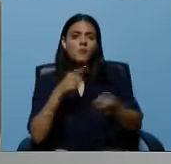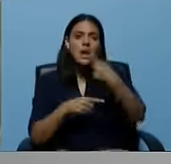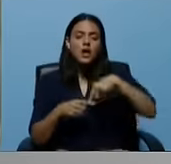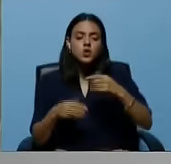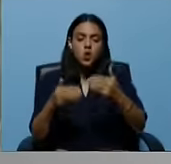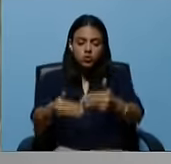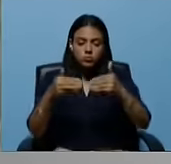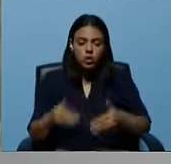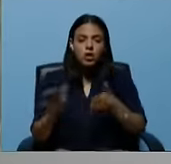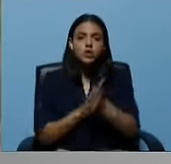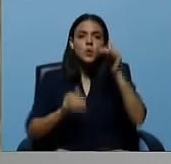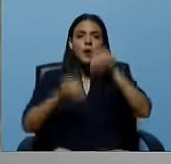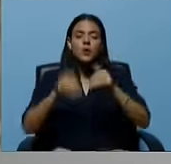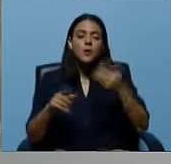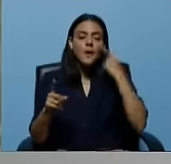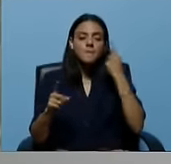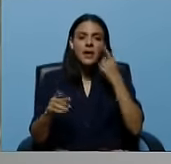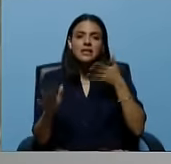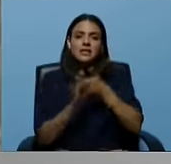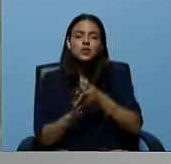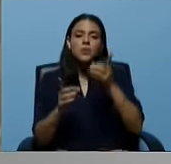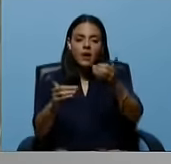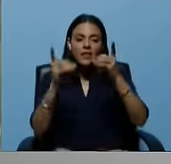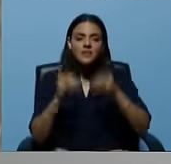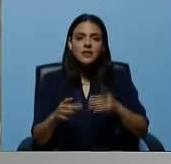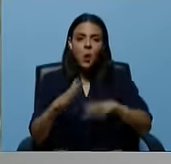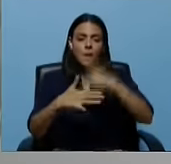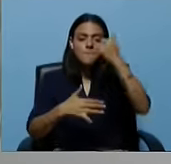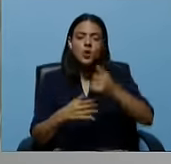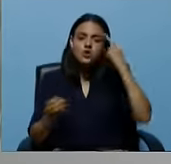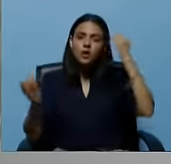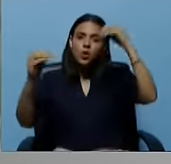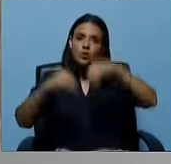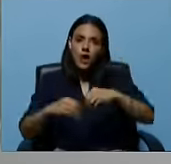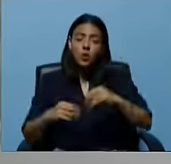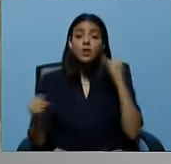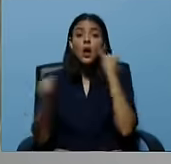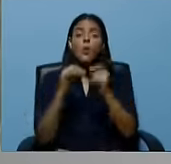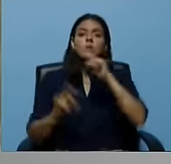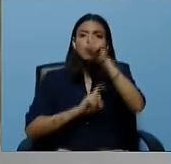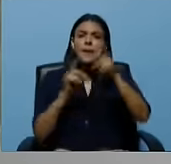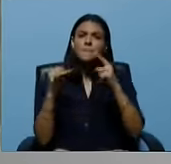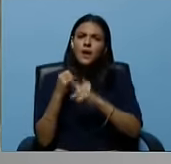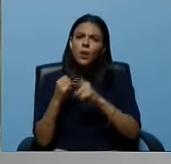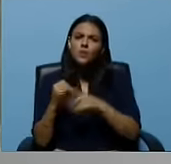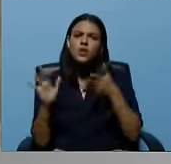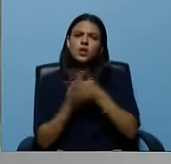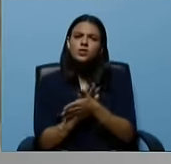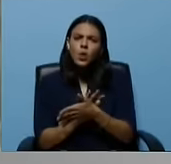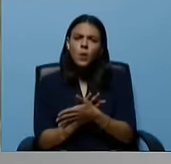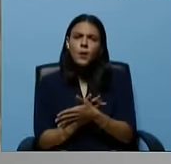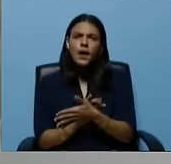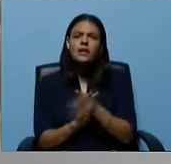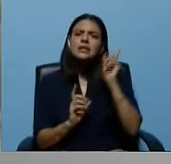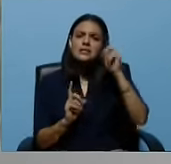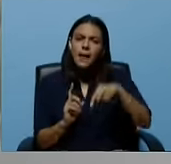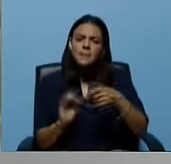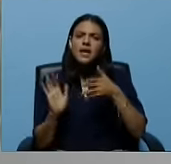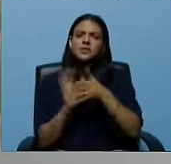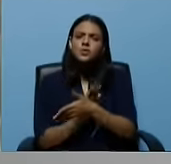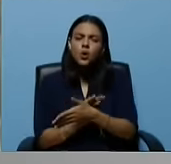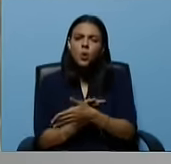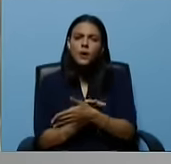la votación que está pendiente de este proyecto de acuerdo. Y la última pregunta tiene que ver con también la